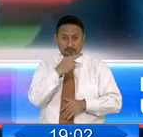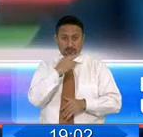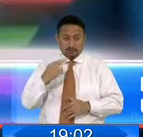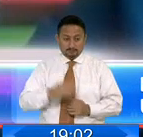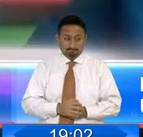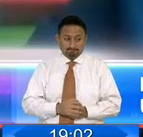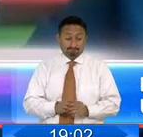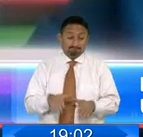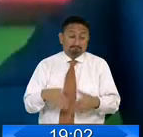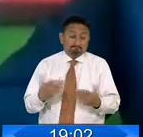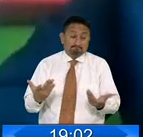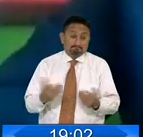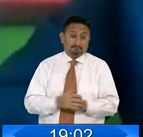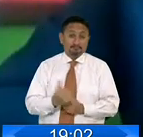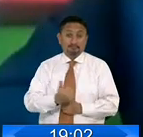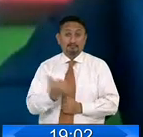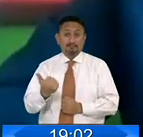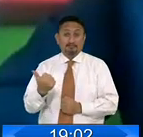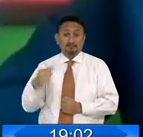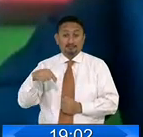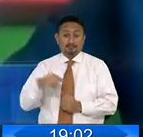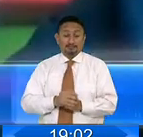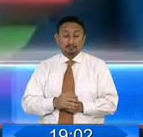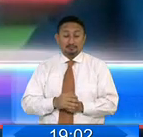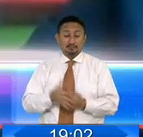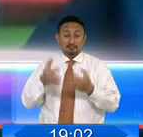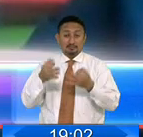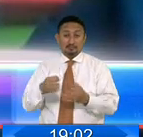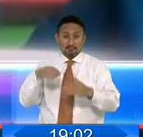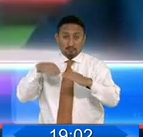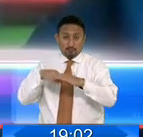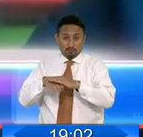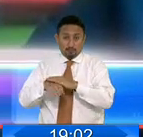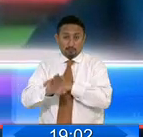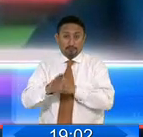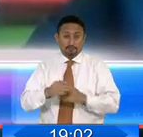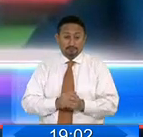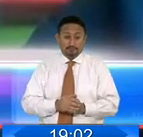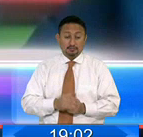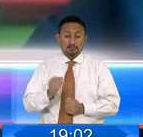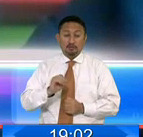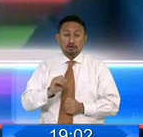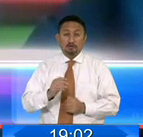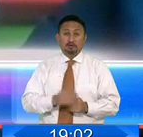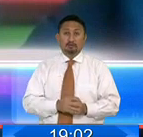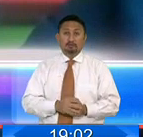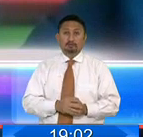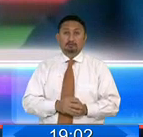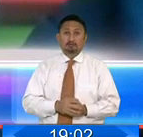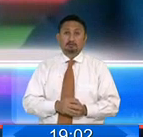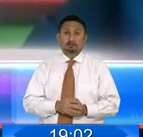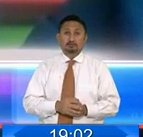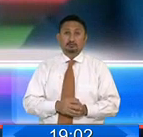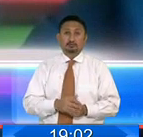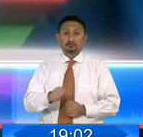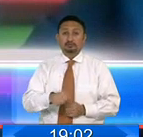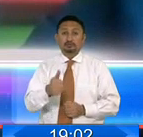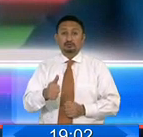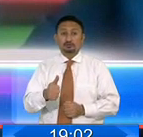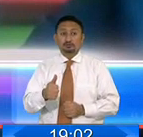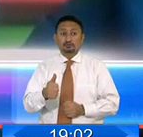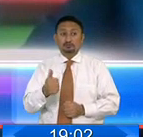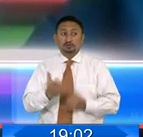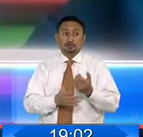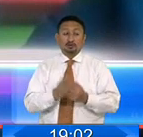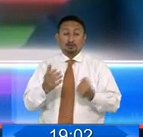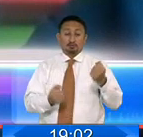tuvieron que haber entrado por la por por los filtros originales o tuvieron que haber entrado por por otro camino que pueden